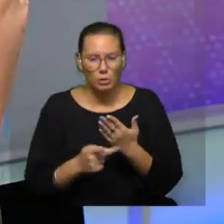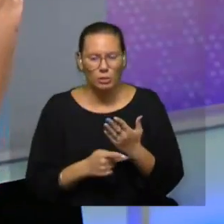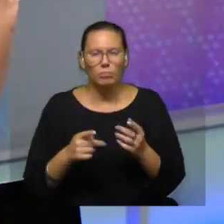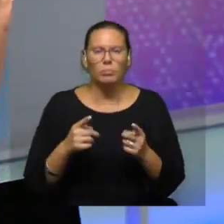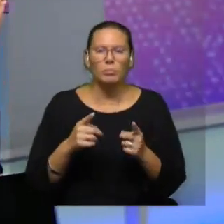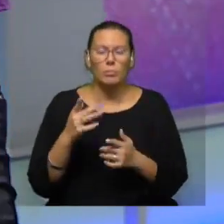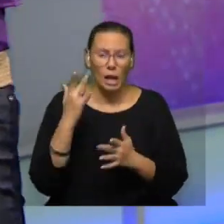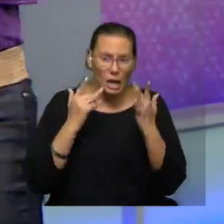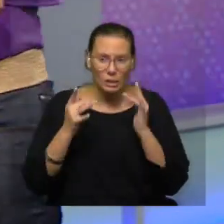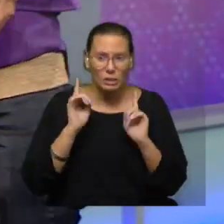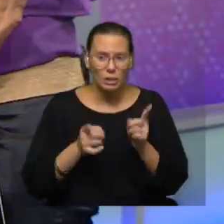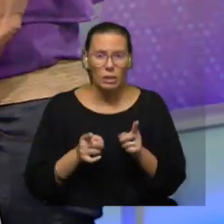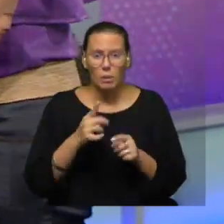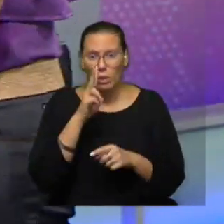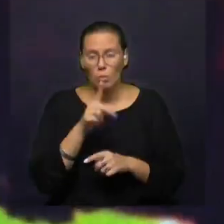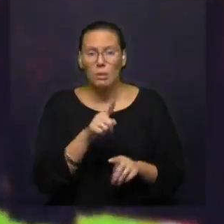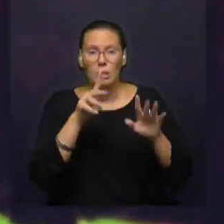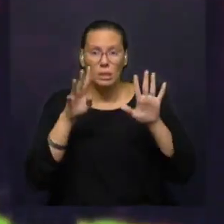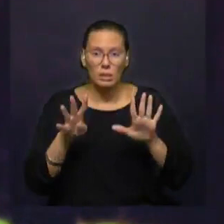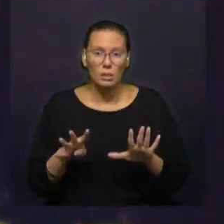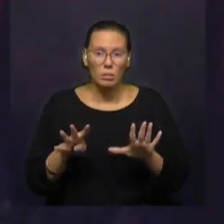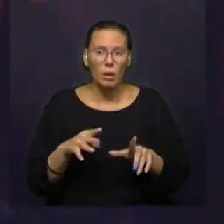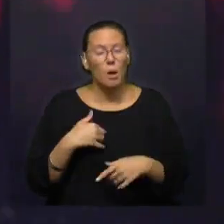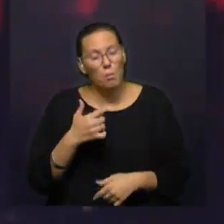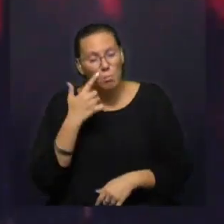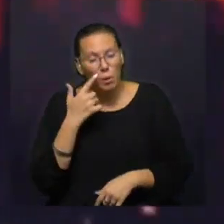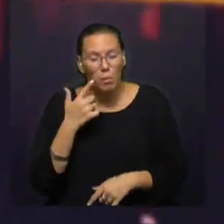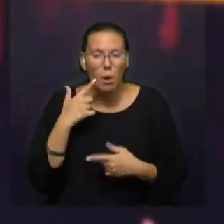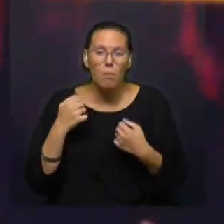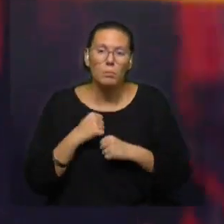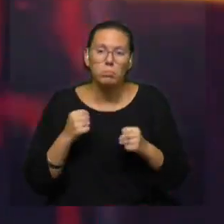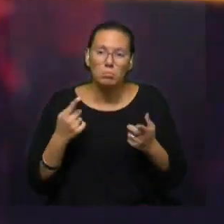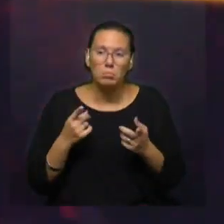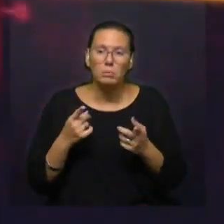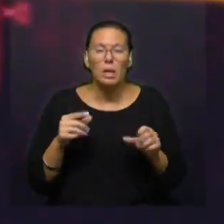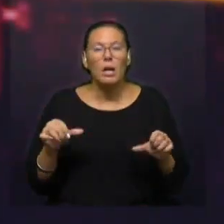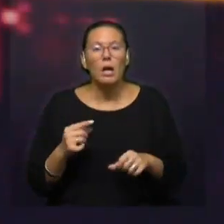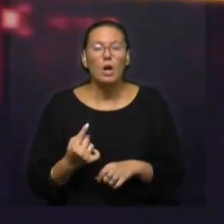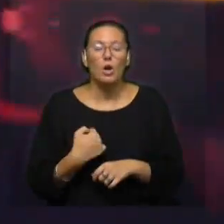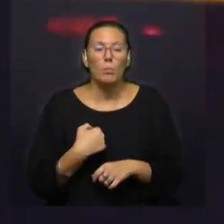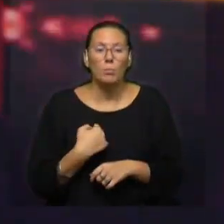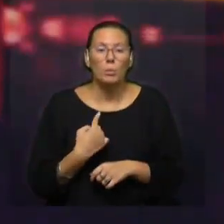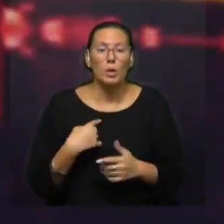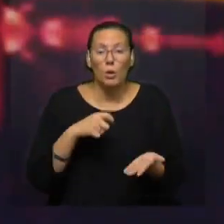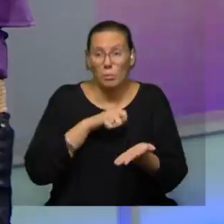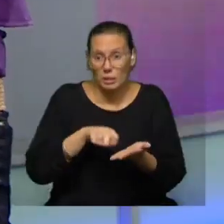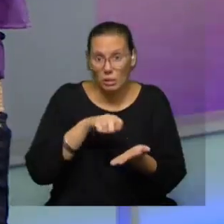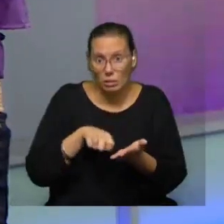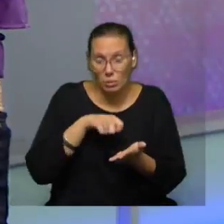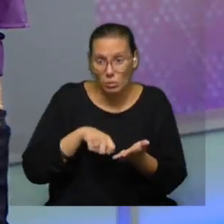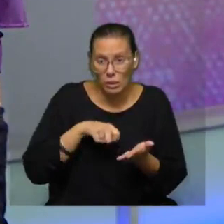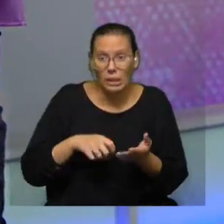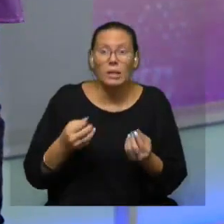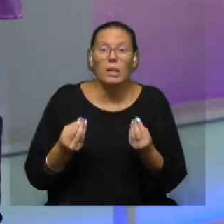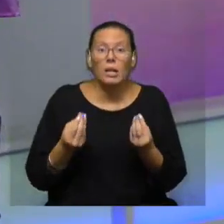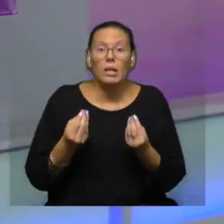artistas también. 2019, me tiro a la piscina y hago lo mío. Y salgo con mis composiciones.